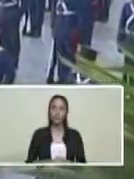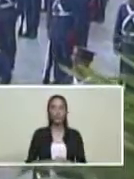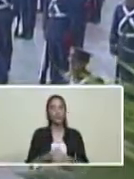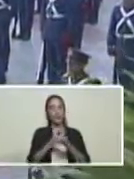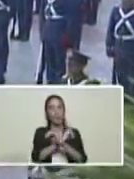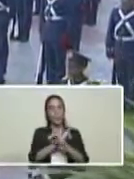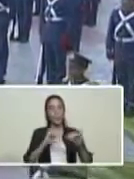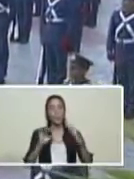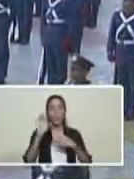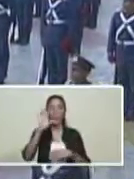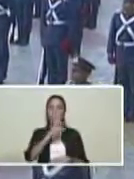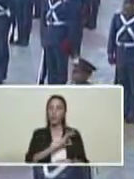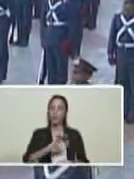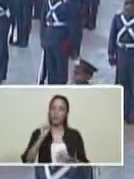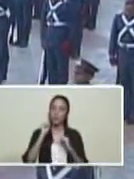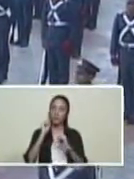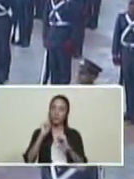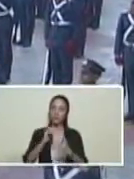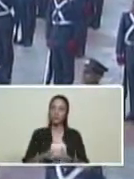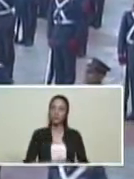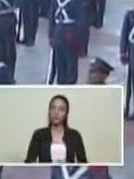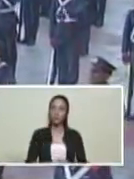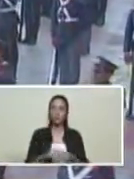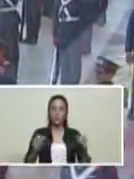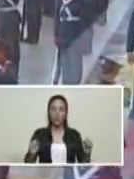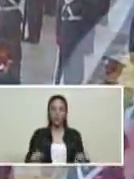independencia y patria socialista